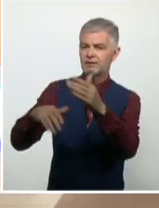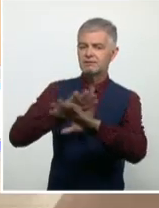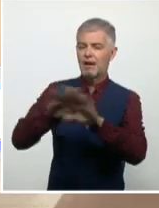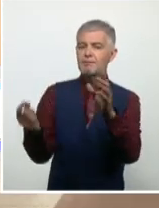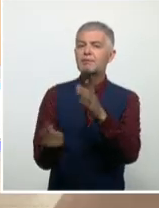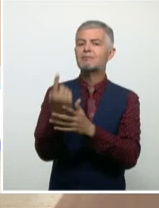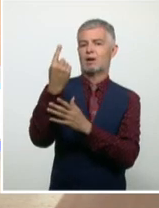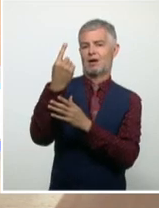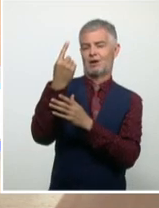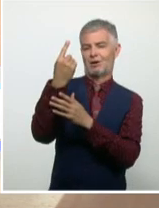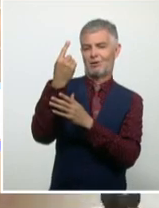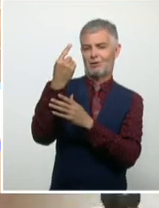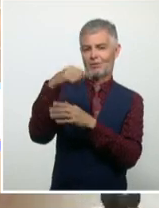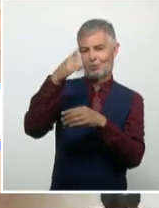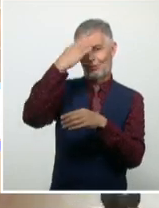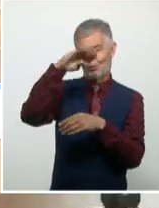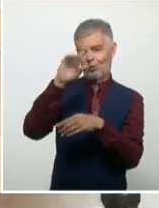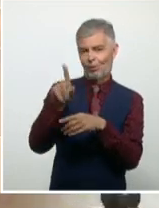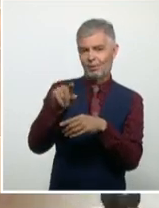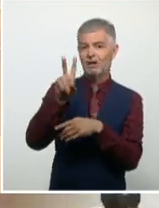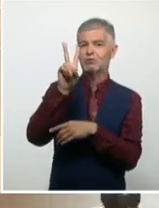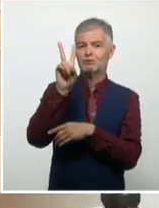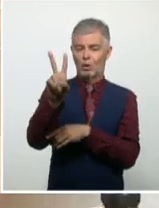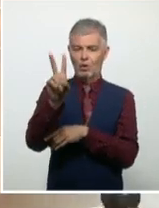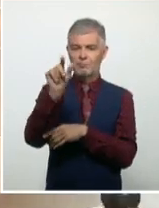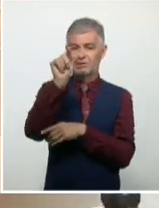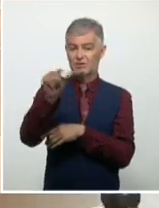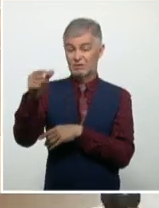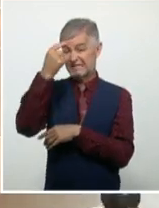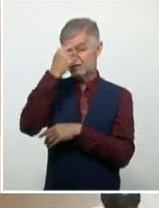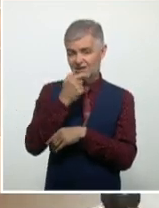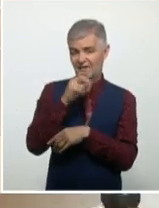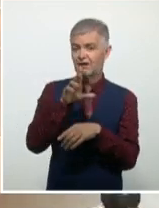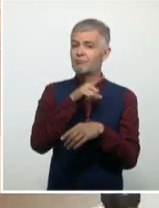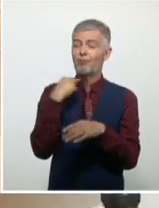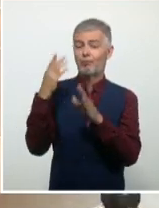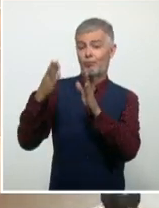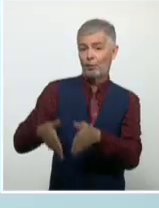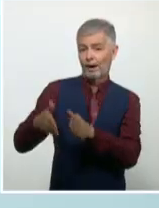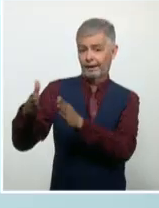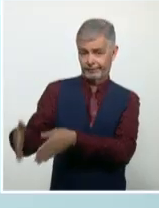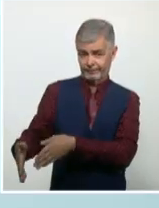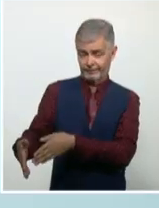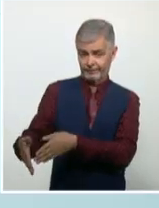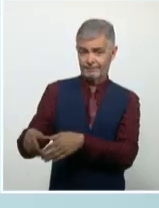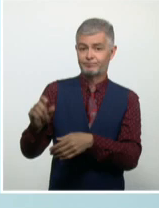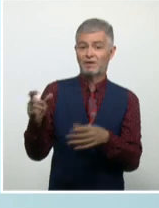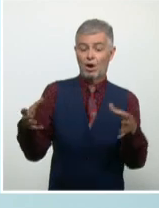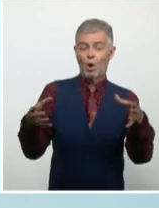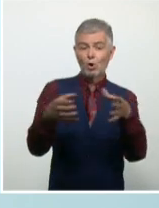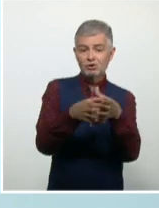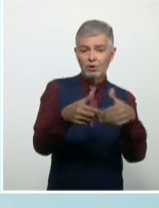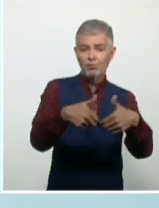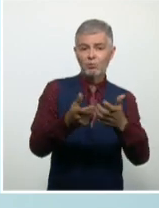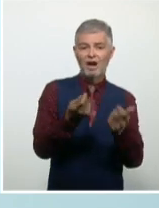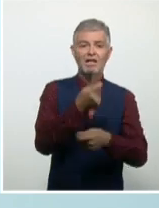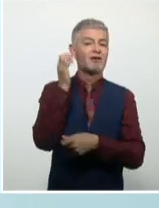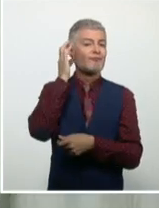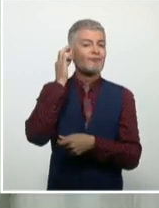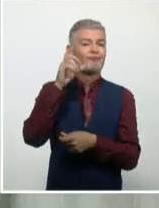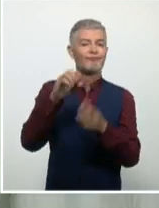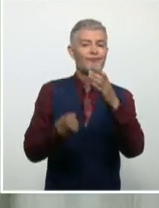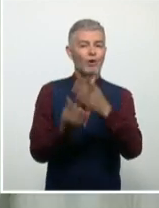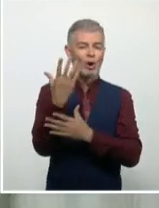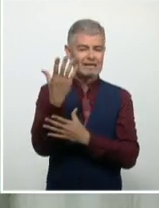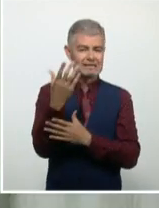positivo en el país, dos avileños fallecidos a causa del SARS-CoV-2 y el Consejo Popular de Florencia con un evento de transmisión